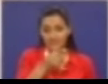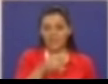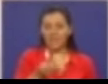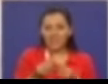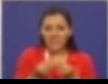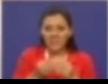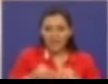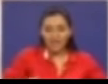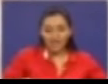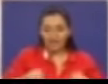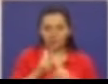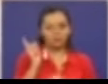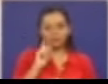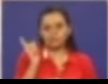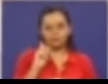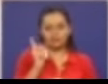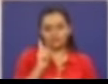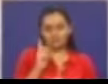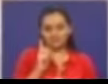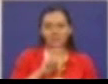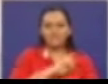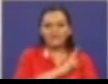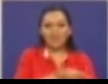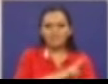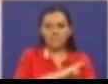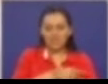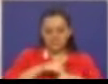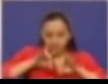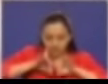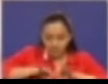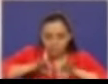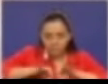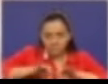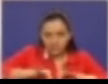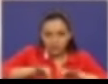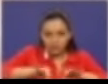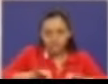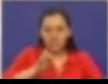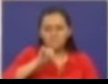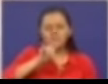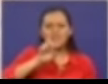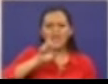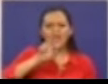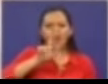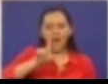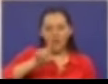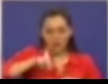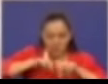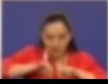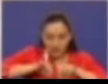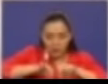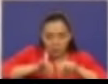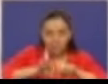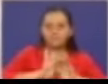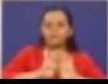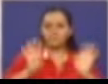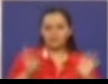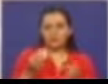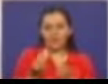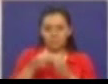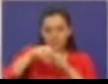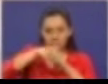tierra. Esos son ciertos minerales. Ahí se siembra la papa, se garantiza inocuidad y se garantiza productividad. Y todo eso lo están